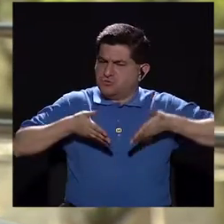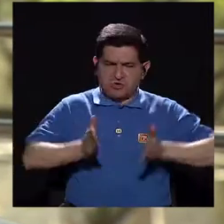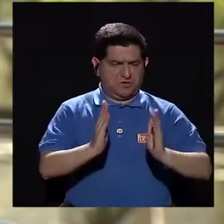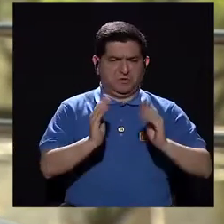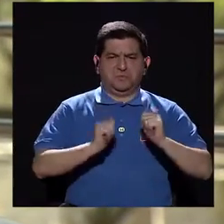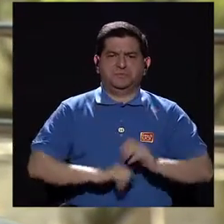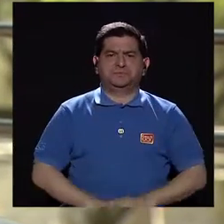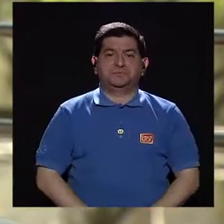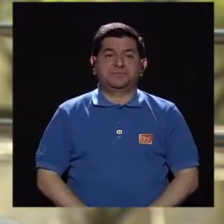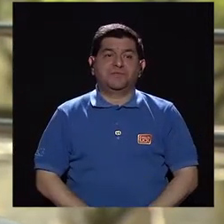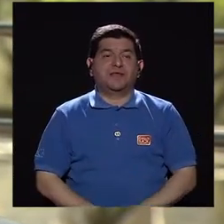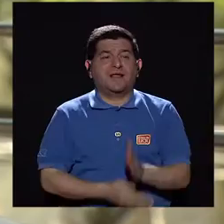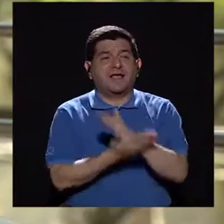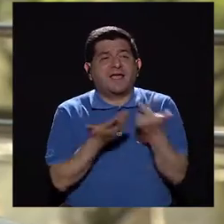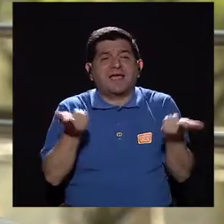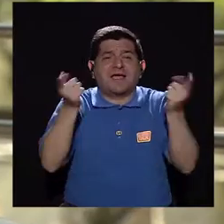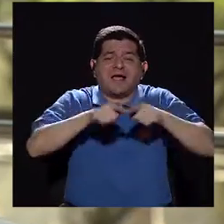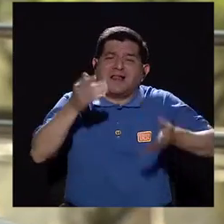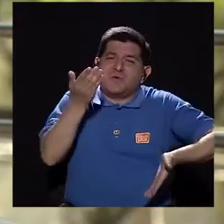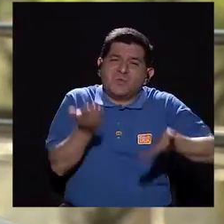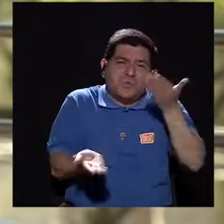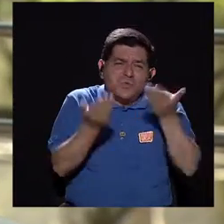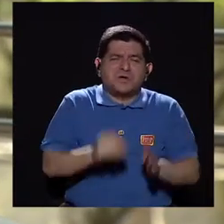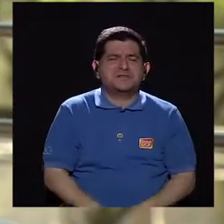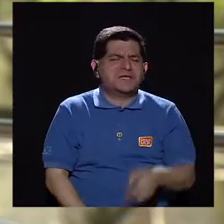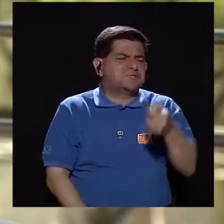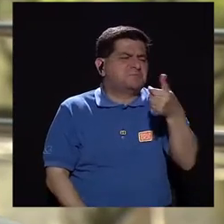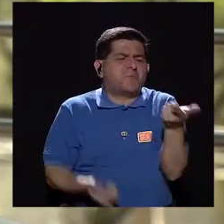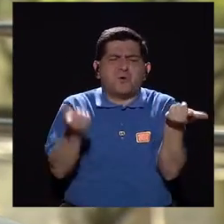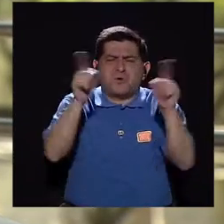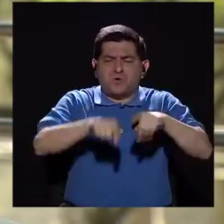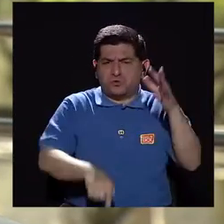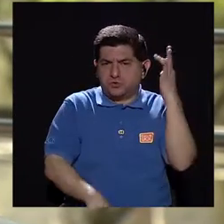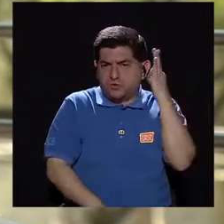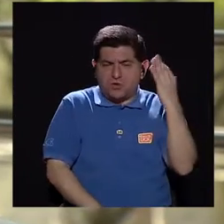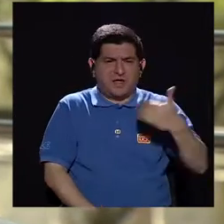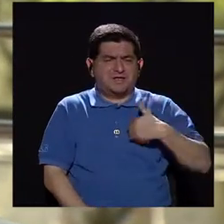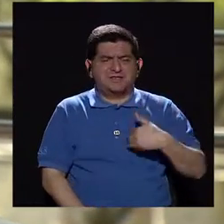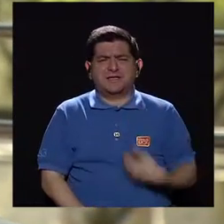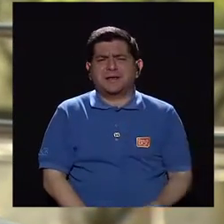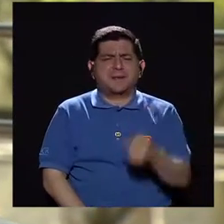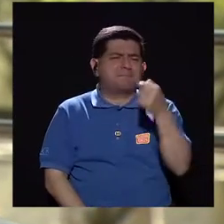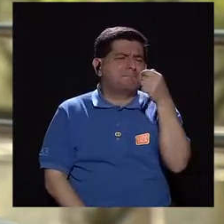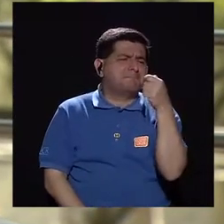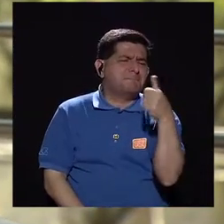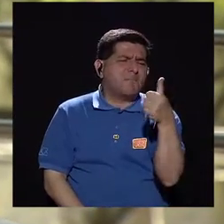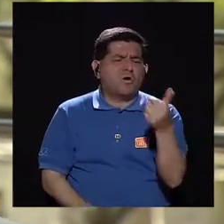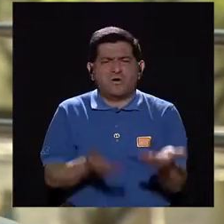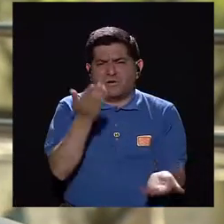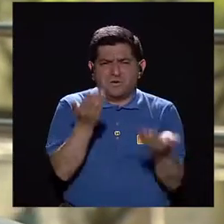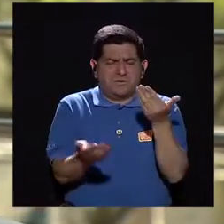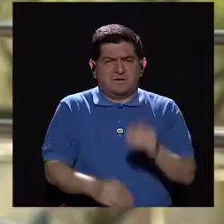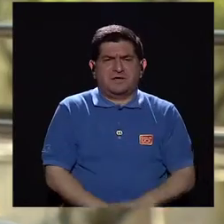hijo. Algunos casos sí se presentan, en muy poquitos casos, mujeres que tienen pocas